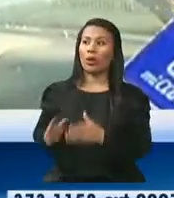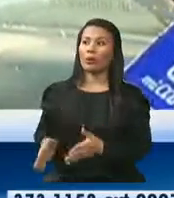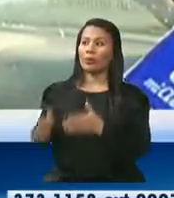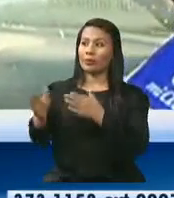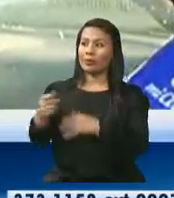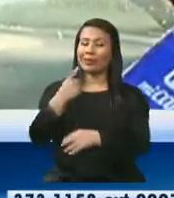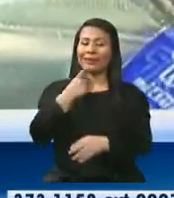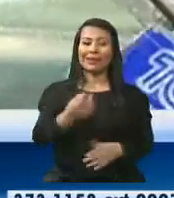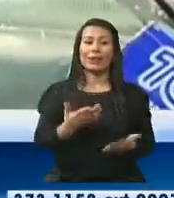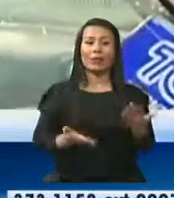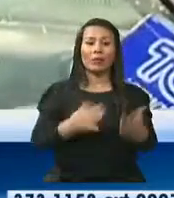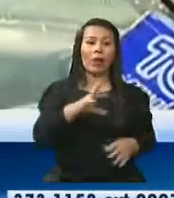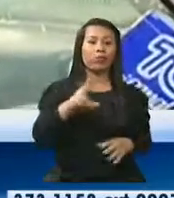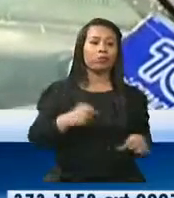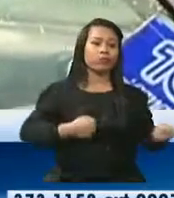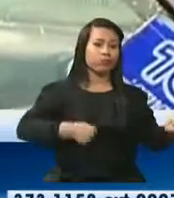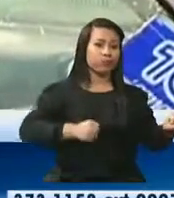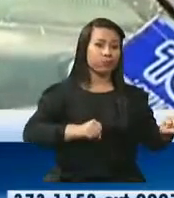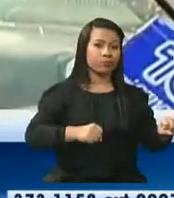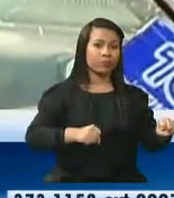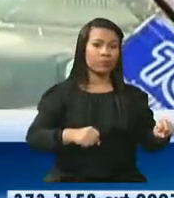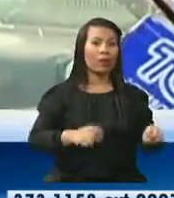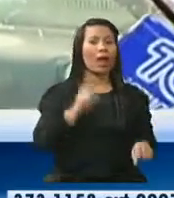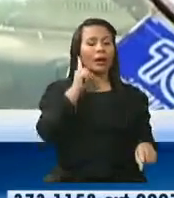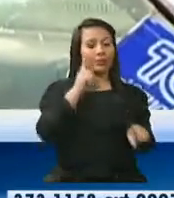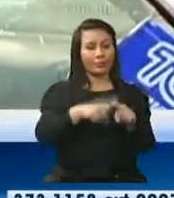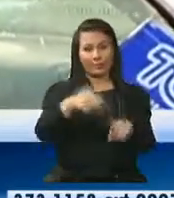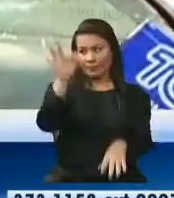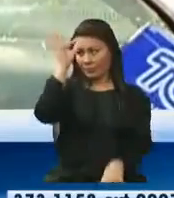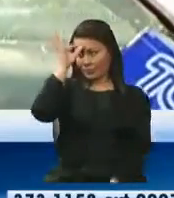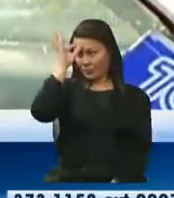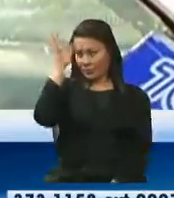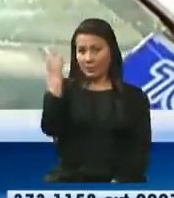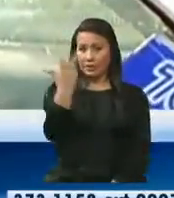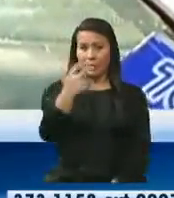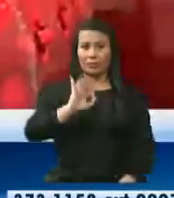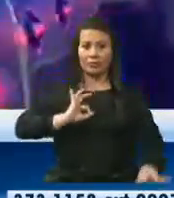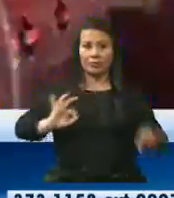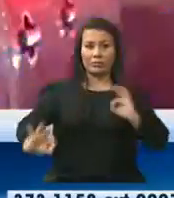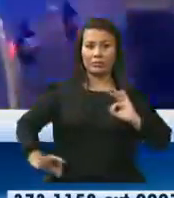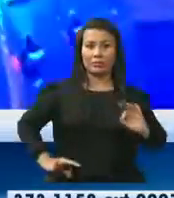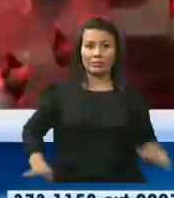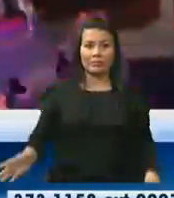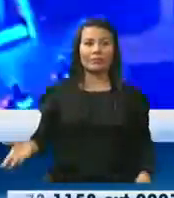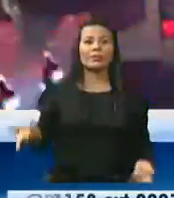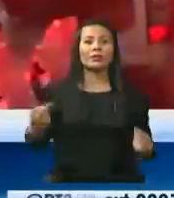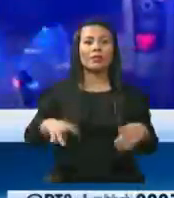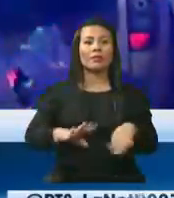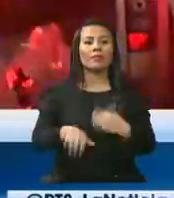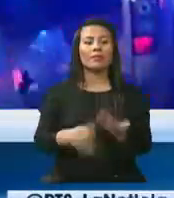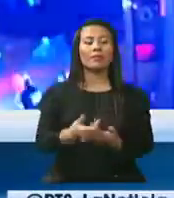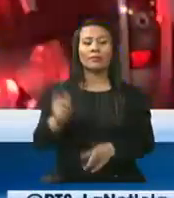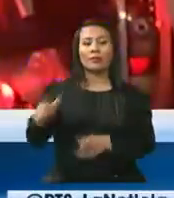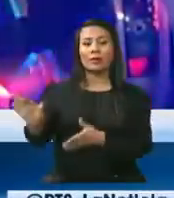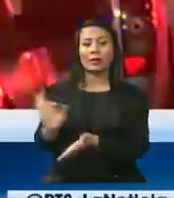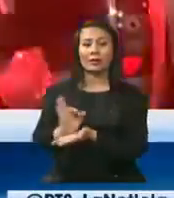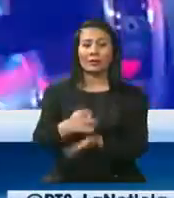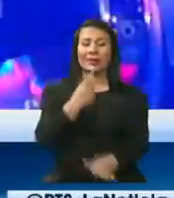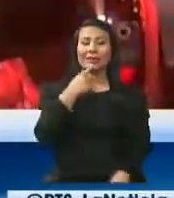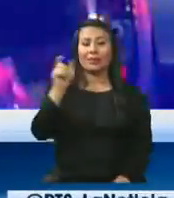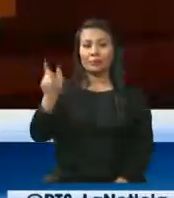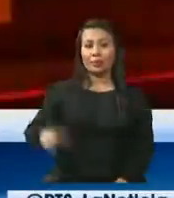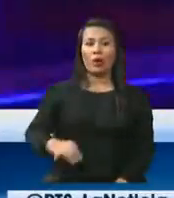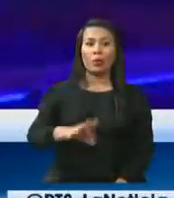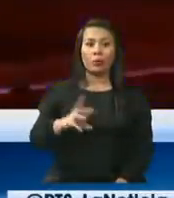por robarle una moto y fue trasladado al hospital con 3 heridas de bala, indica. De acuerdo con versiones de testigos, el delincuente ya